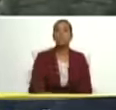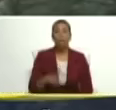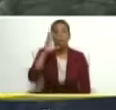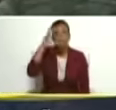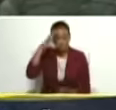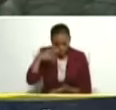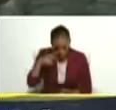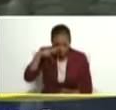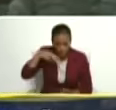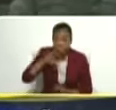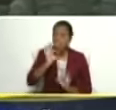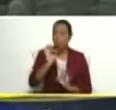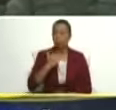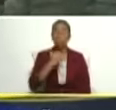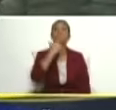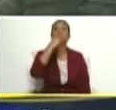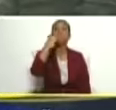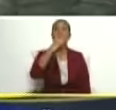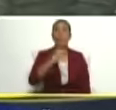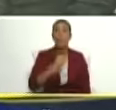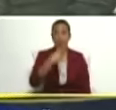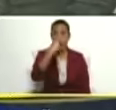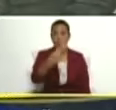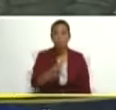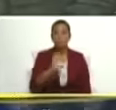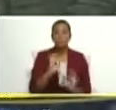con la fuerza bien erguida de nuestra alma.